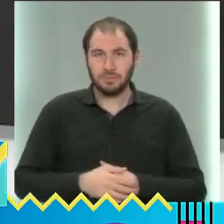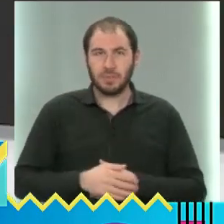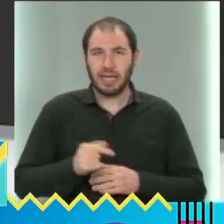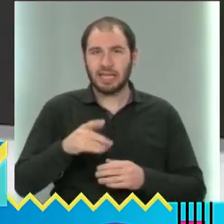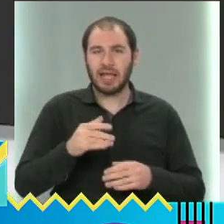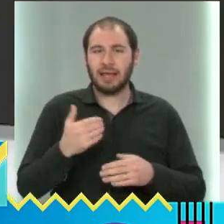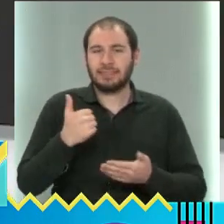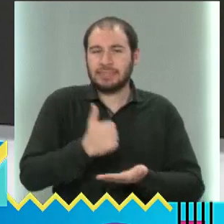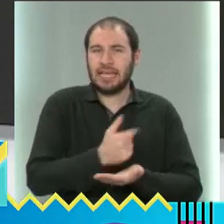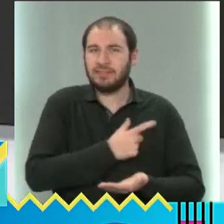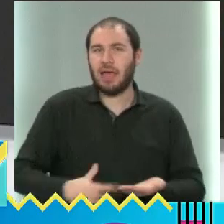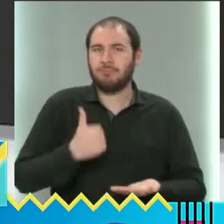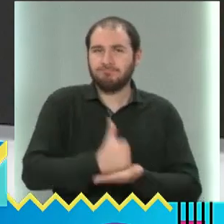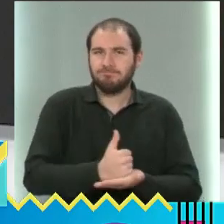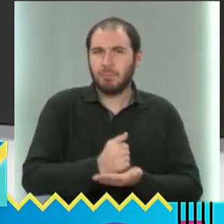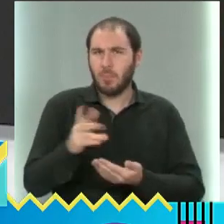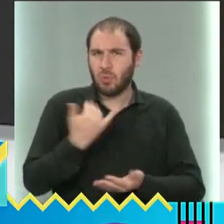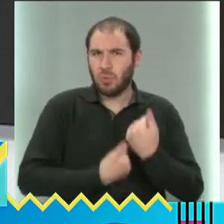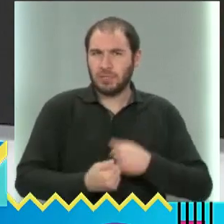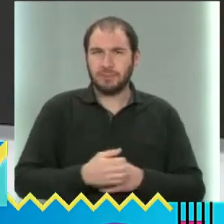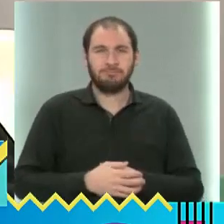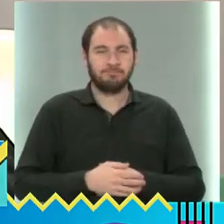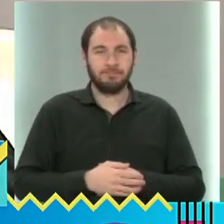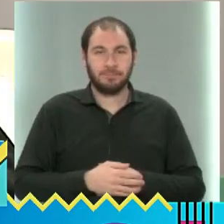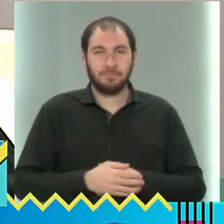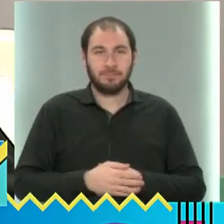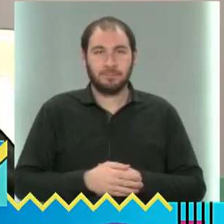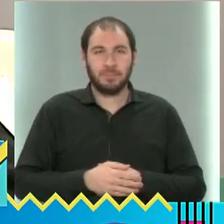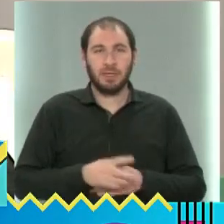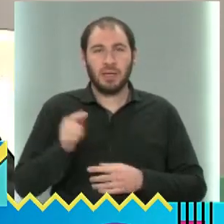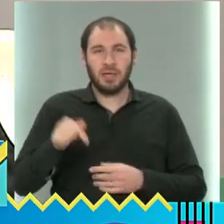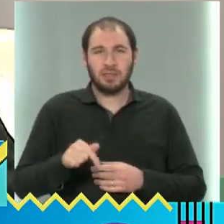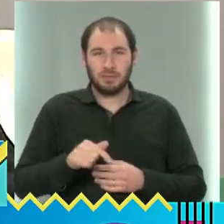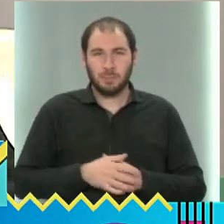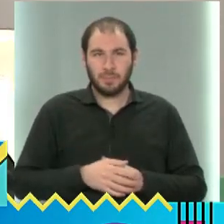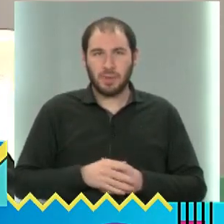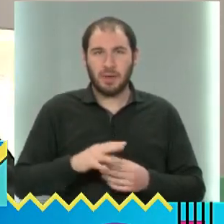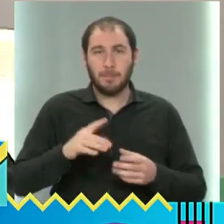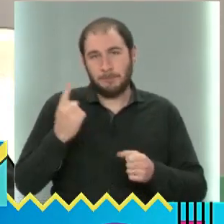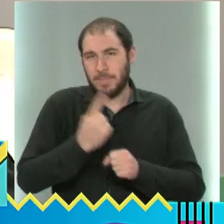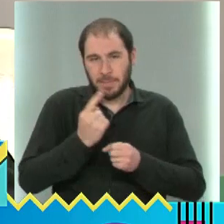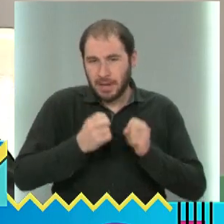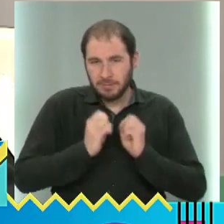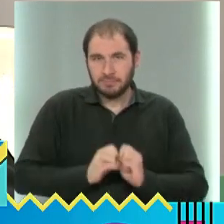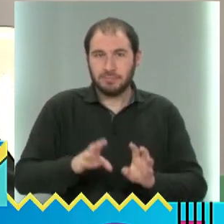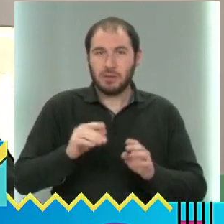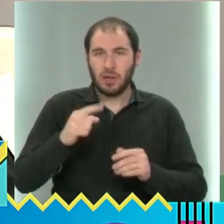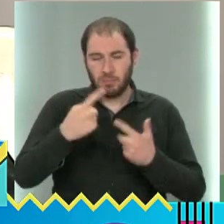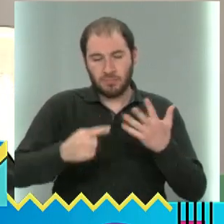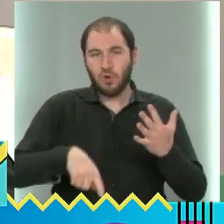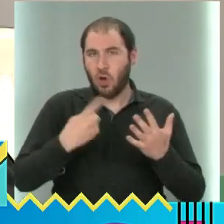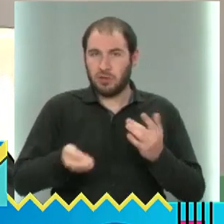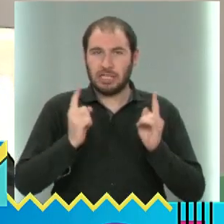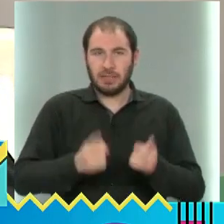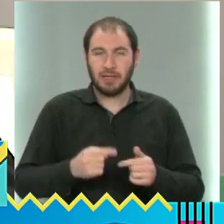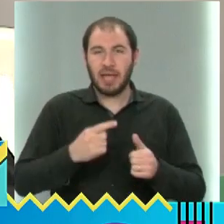la presencia o no del Estado en lo que estás hablando vos? Esa sería el punto principal, ¿no? Hay muchas otras variables.